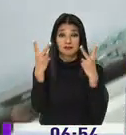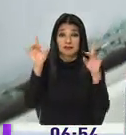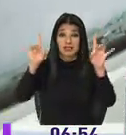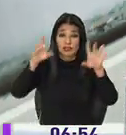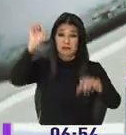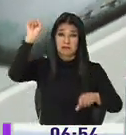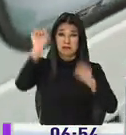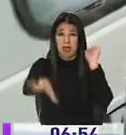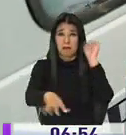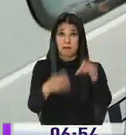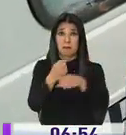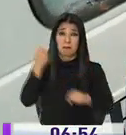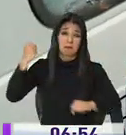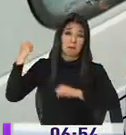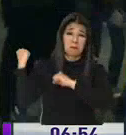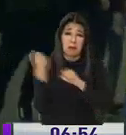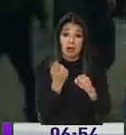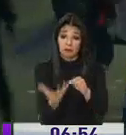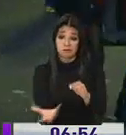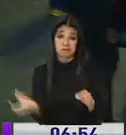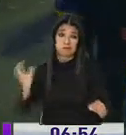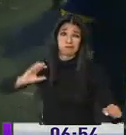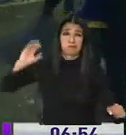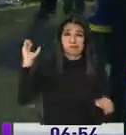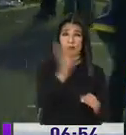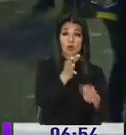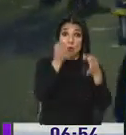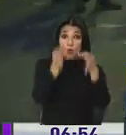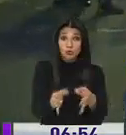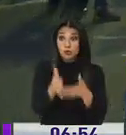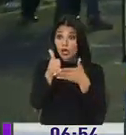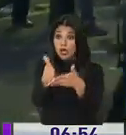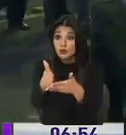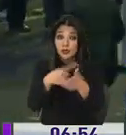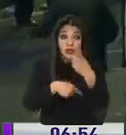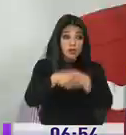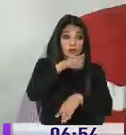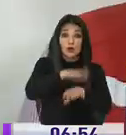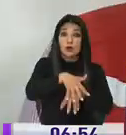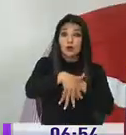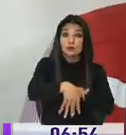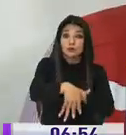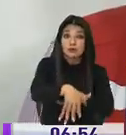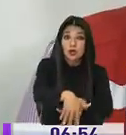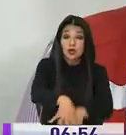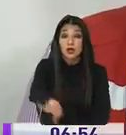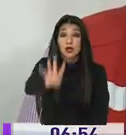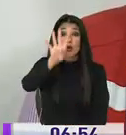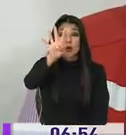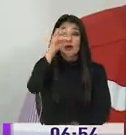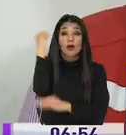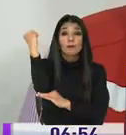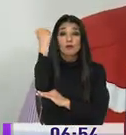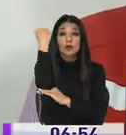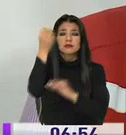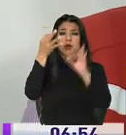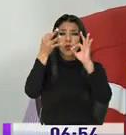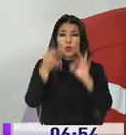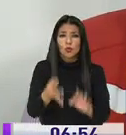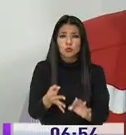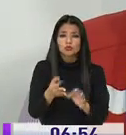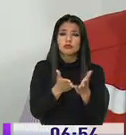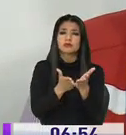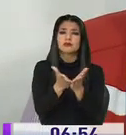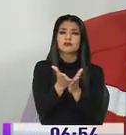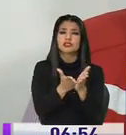a base de palos y adoquines cuando prestaba ayuda a los heridos de las protestas las cuatro ambulancias estaban en servicio